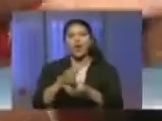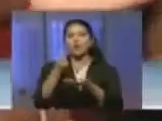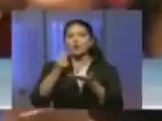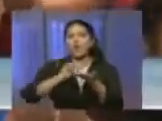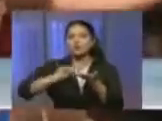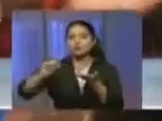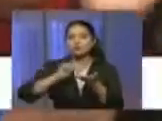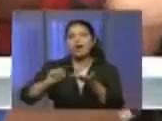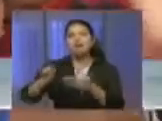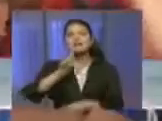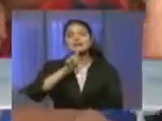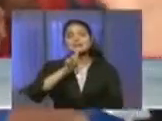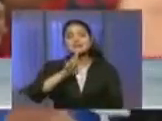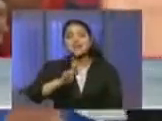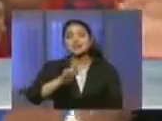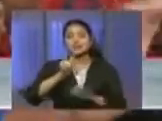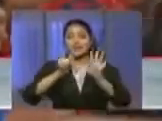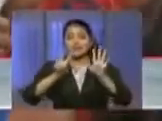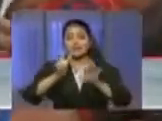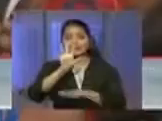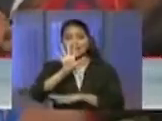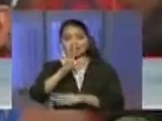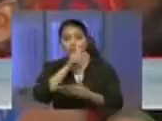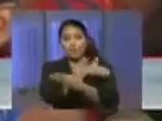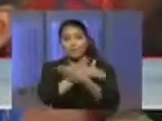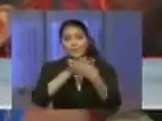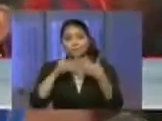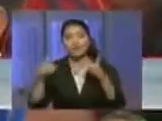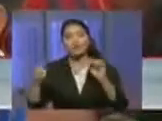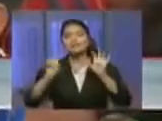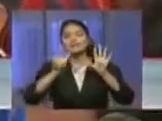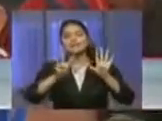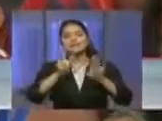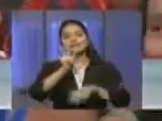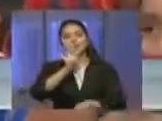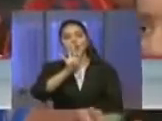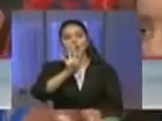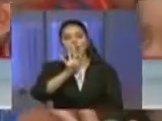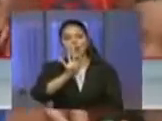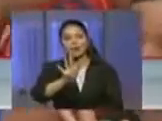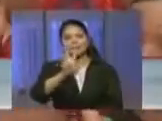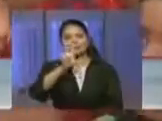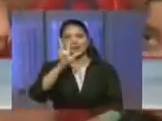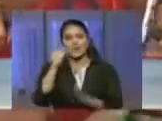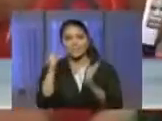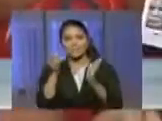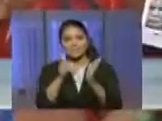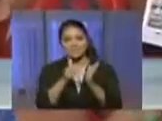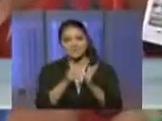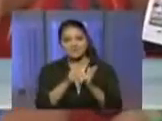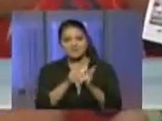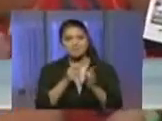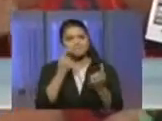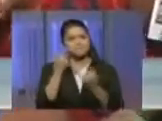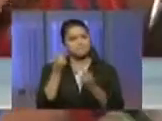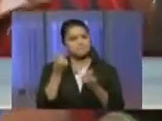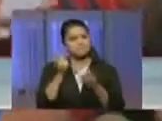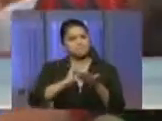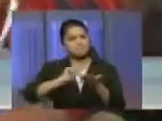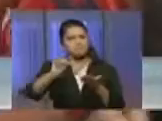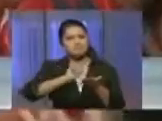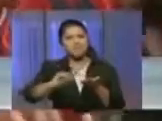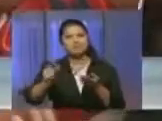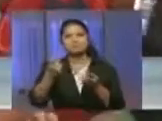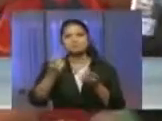de 175 millones 743000 Esto va a los